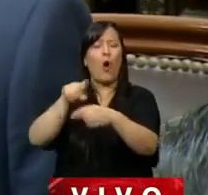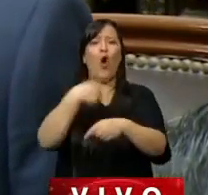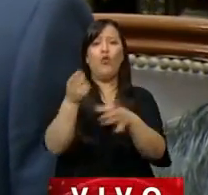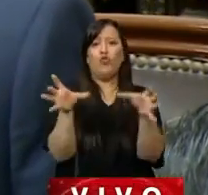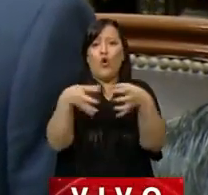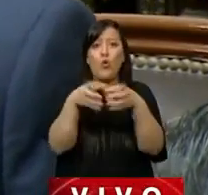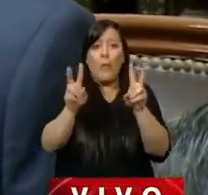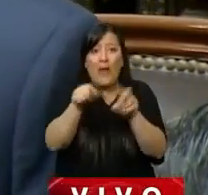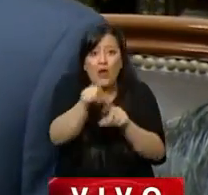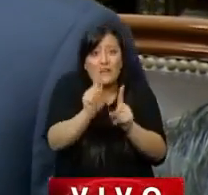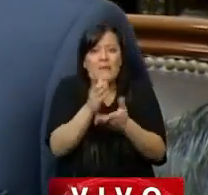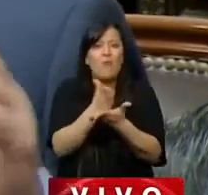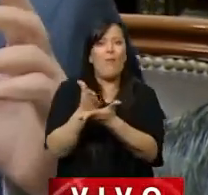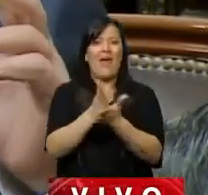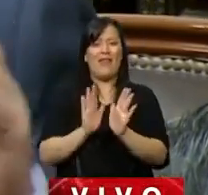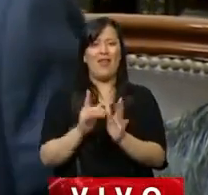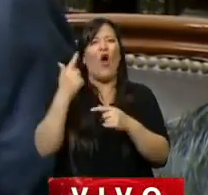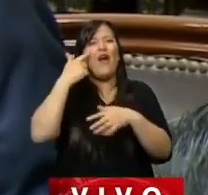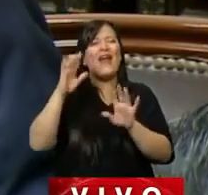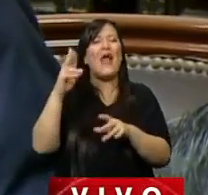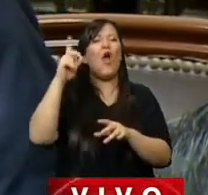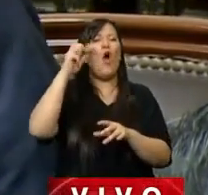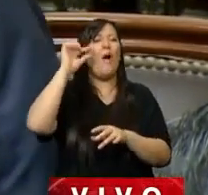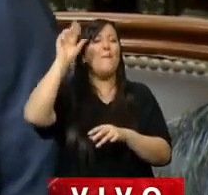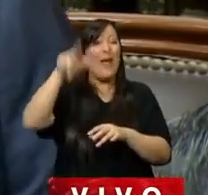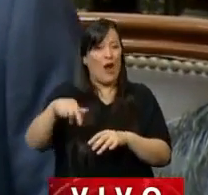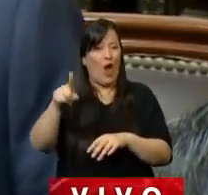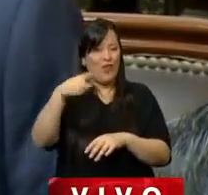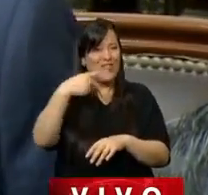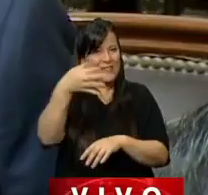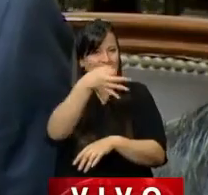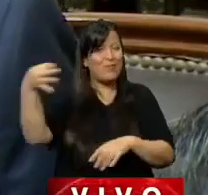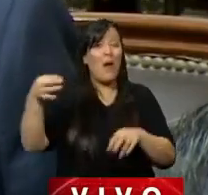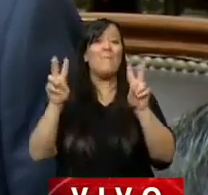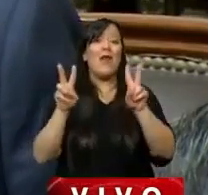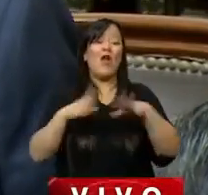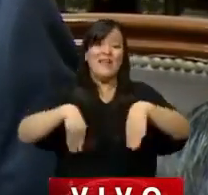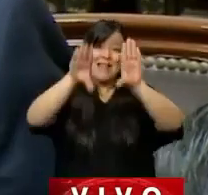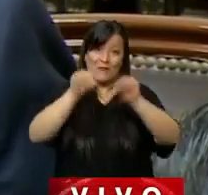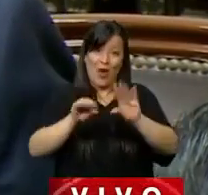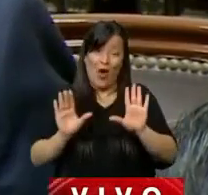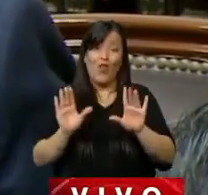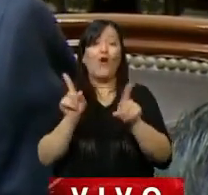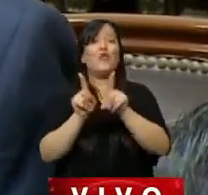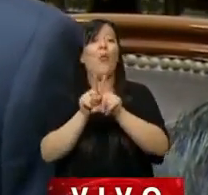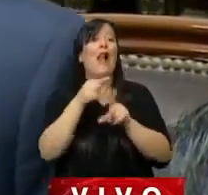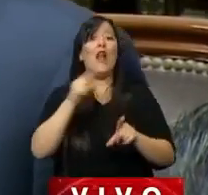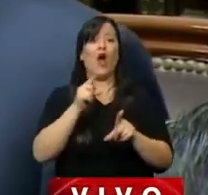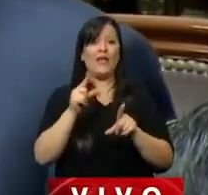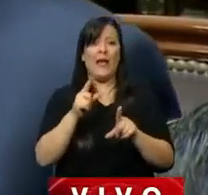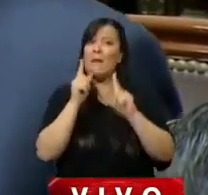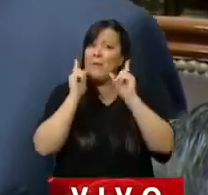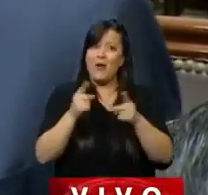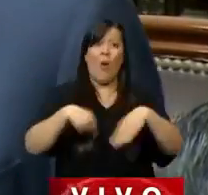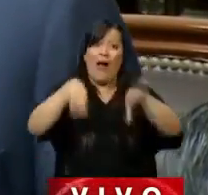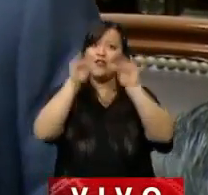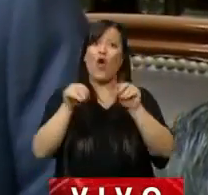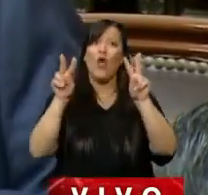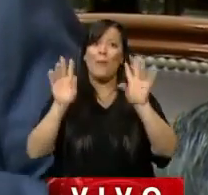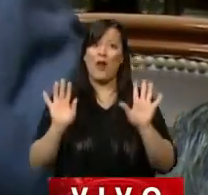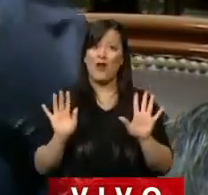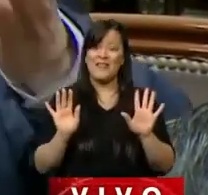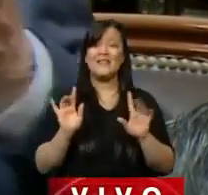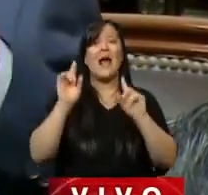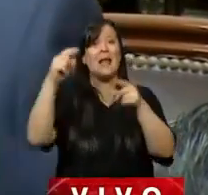medio. Como decía el general, creo que se hizo verdad eso que decía que peronistas somos todos, a pesar de no querer serlo. Hoy también